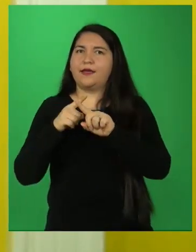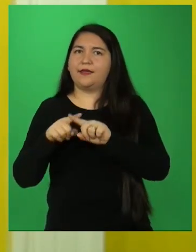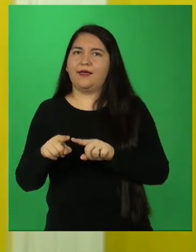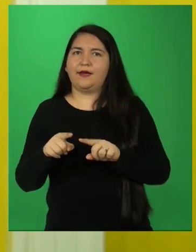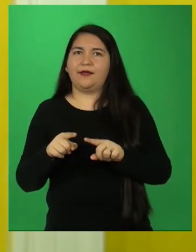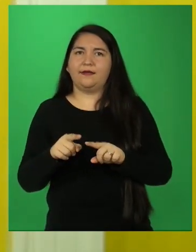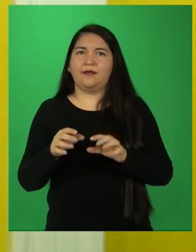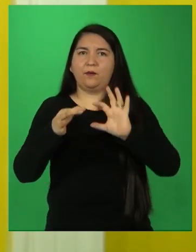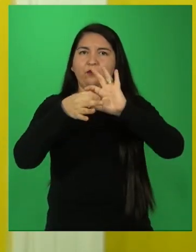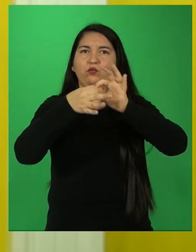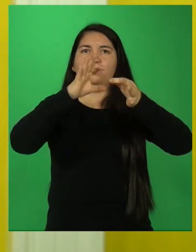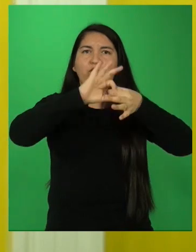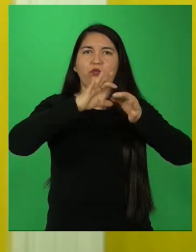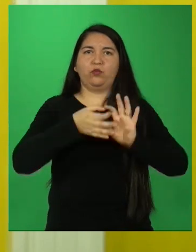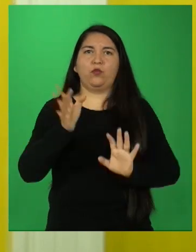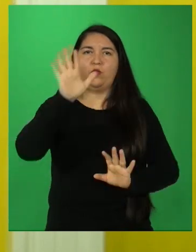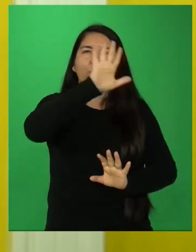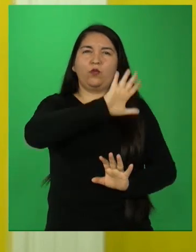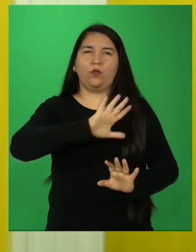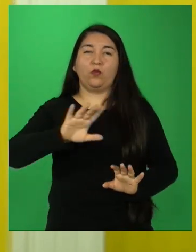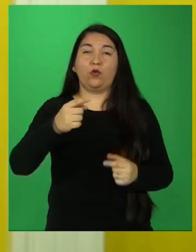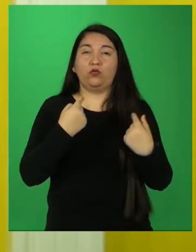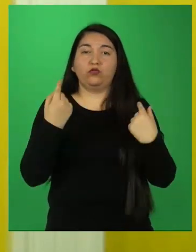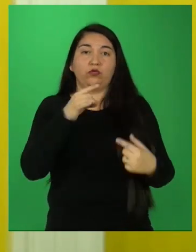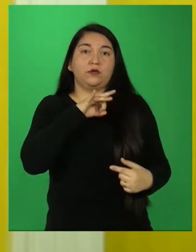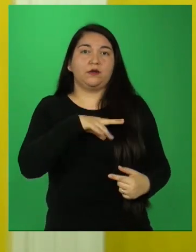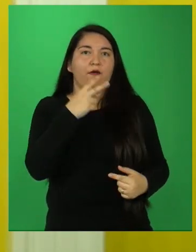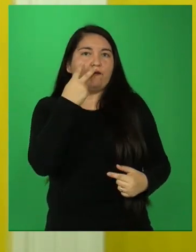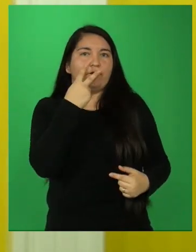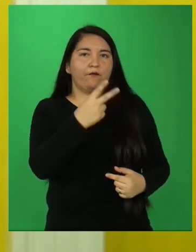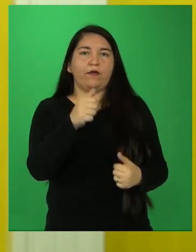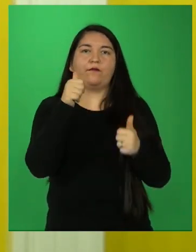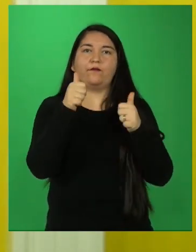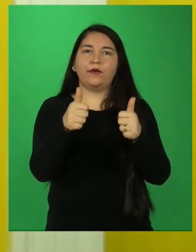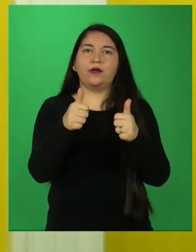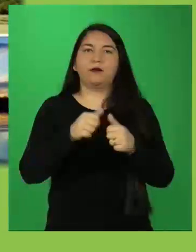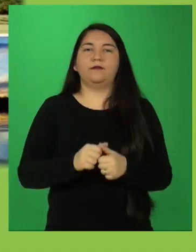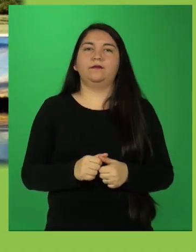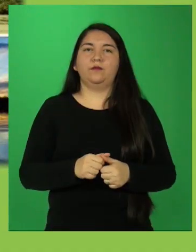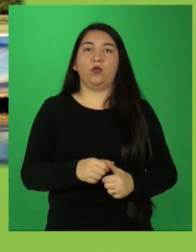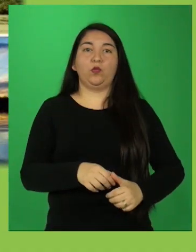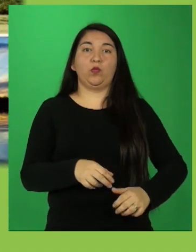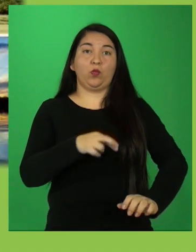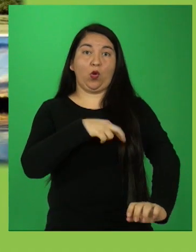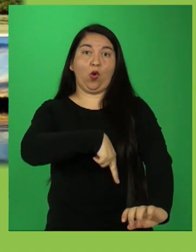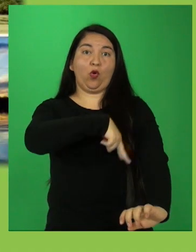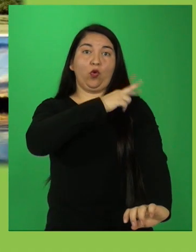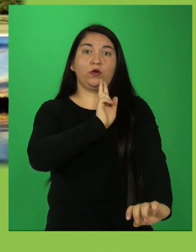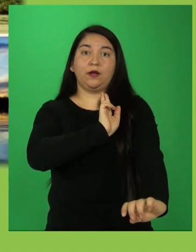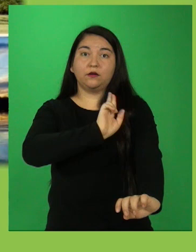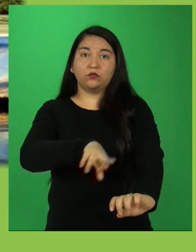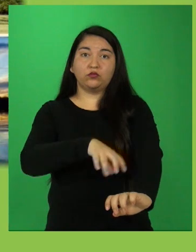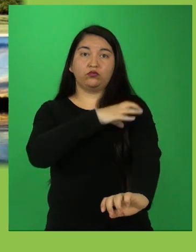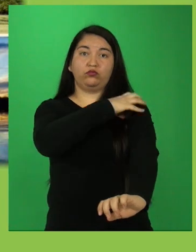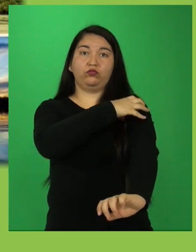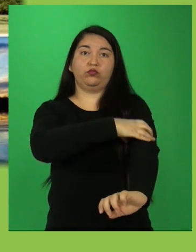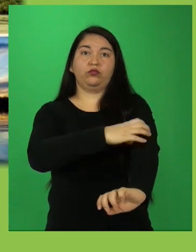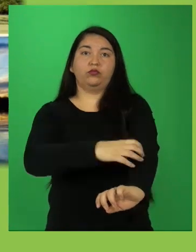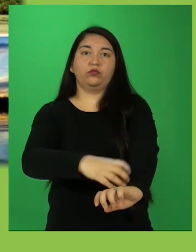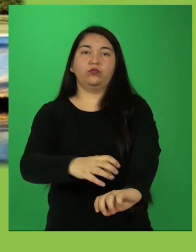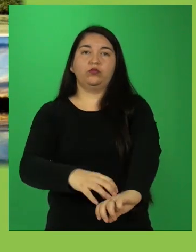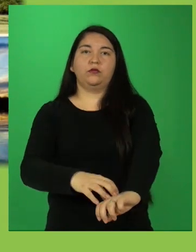ecosistemas, nosotros en Chile lo podemos observar muy bien. Por ejemplo, vamos desde norte a sur con una